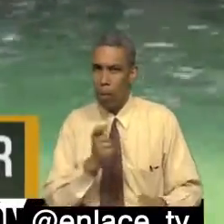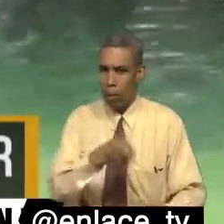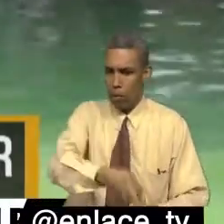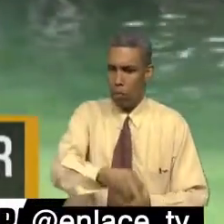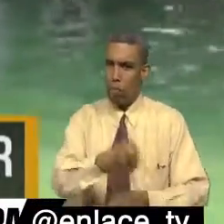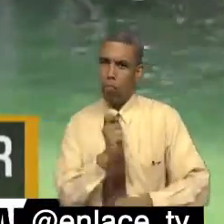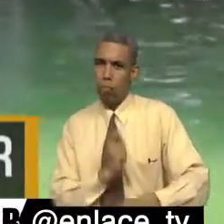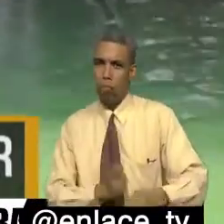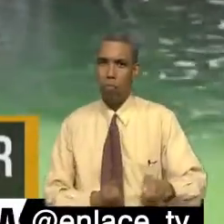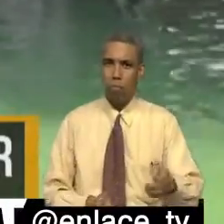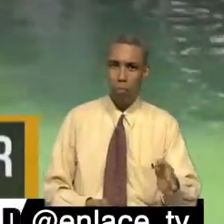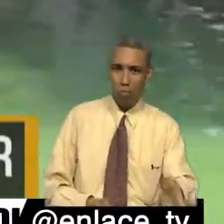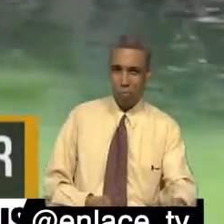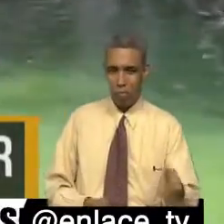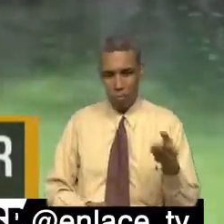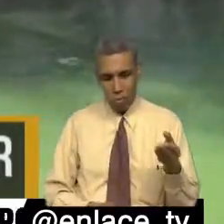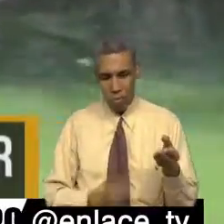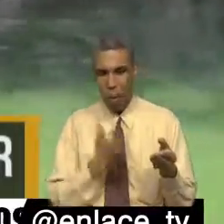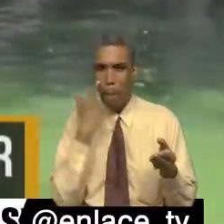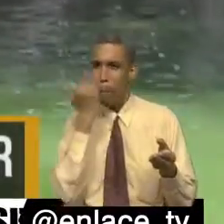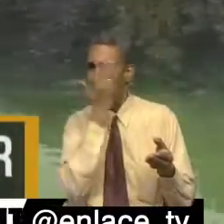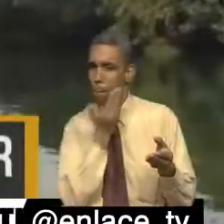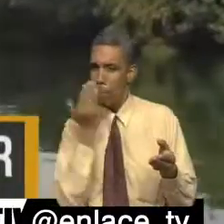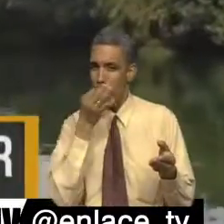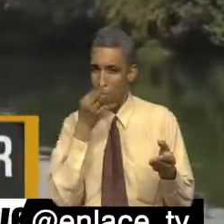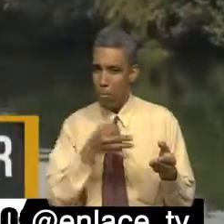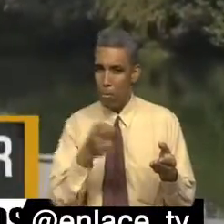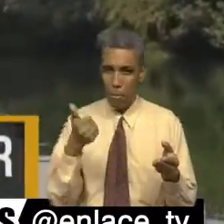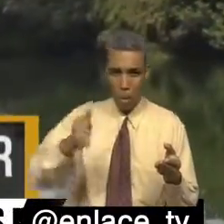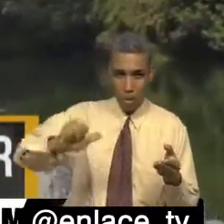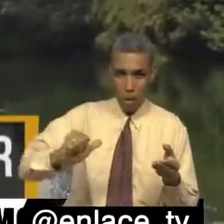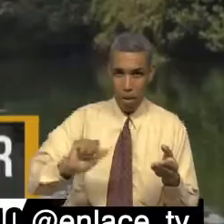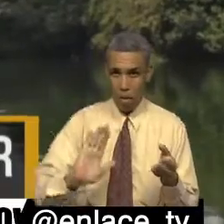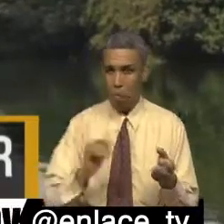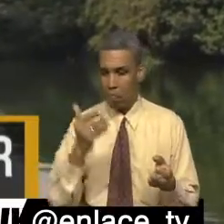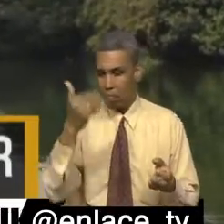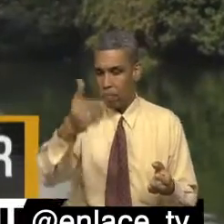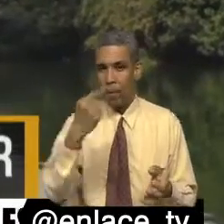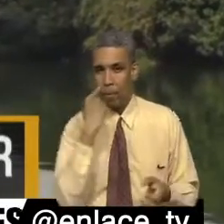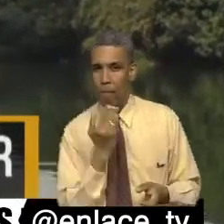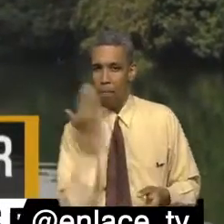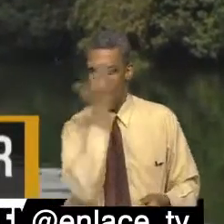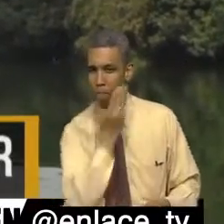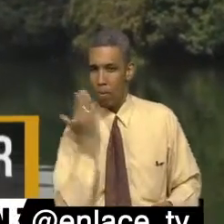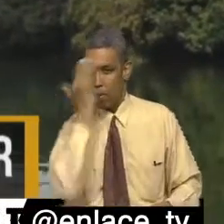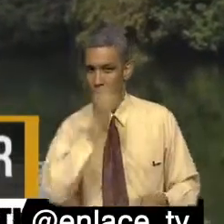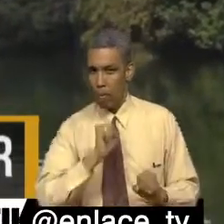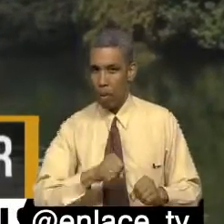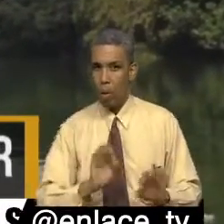en el puerto petrolero, con el fin de probar si están dentro de este alimento algunos componentes que puedan